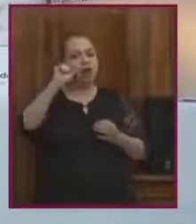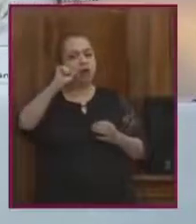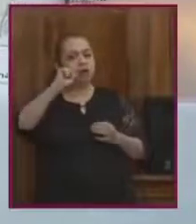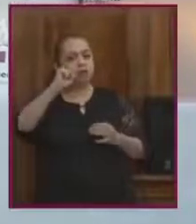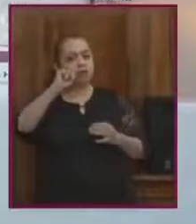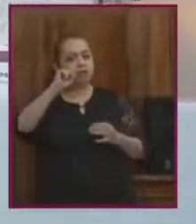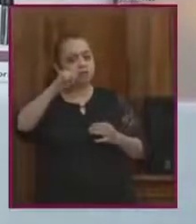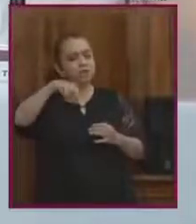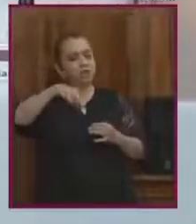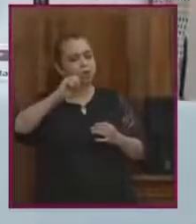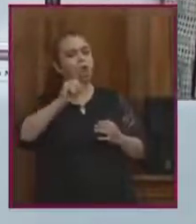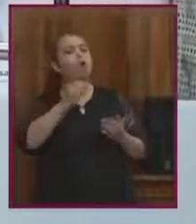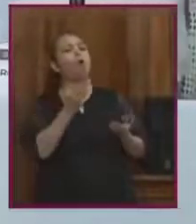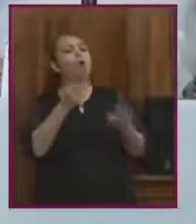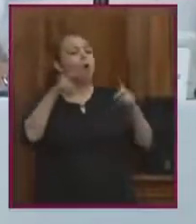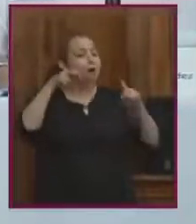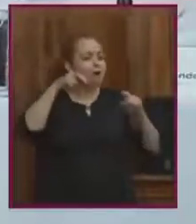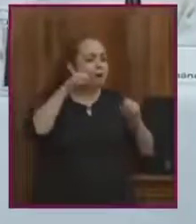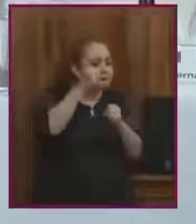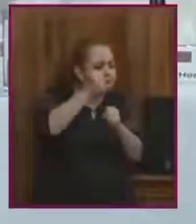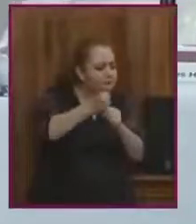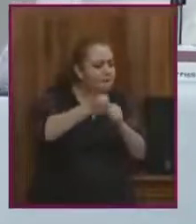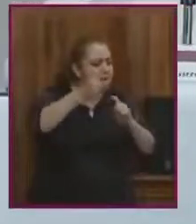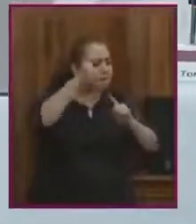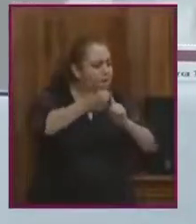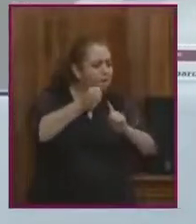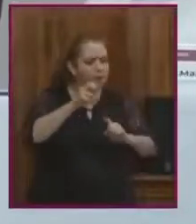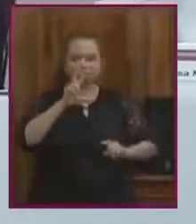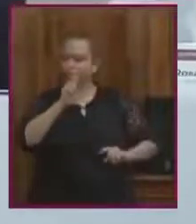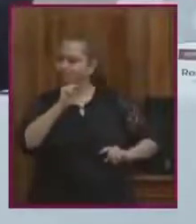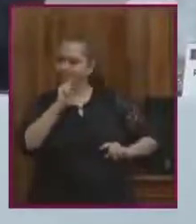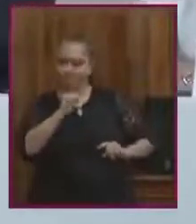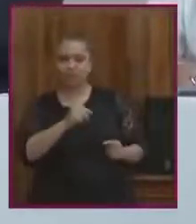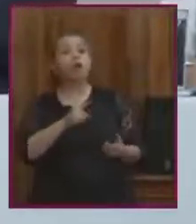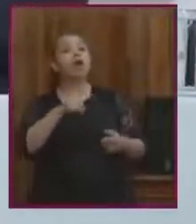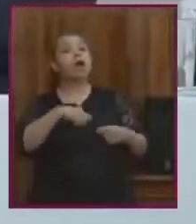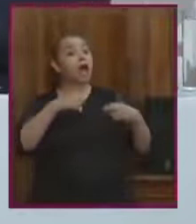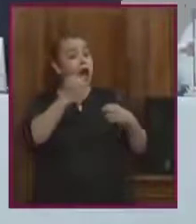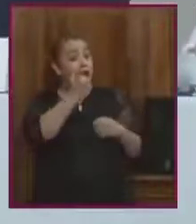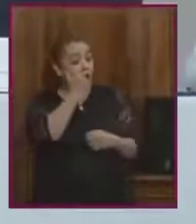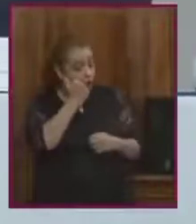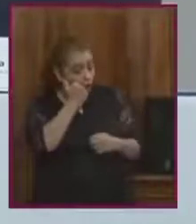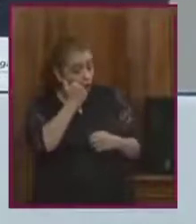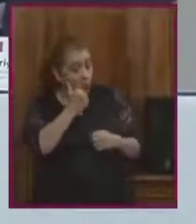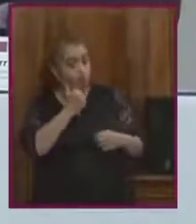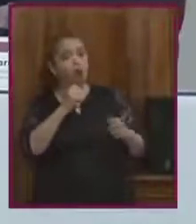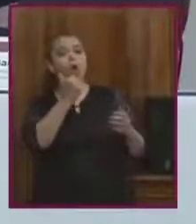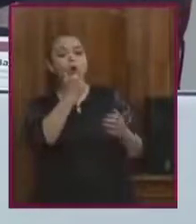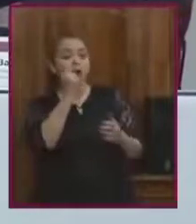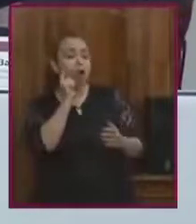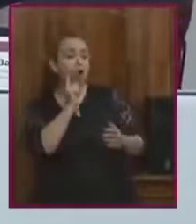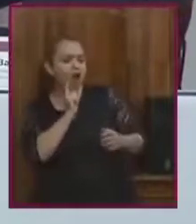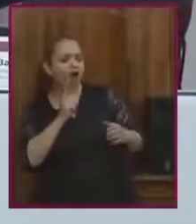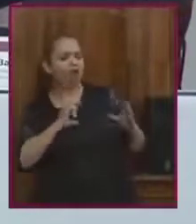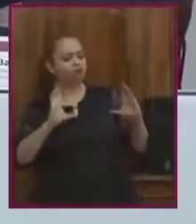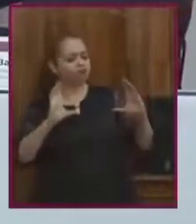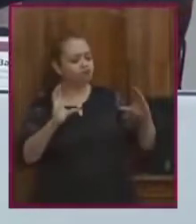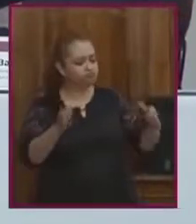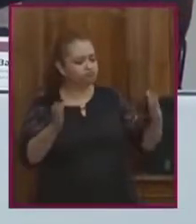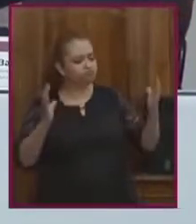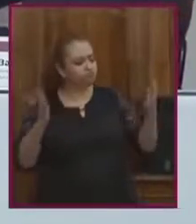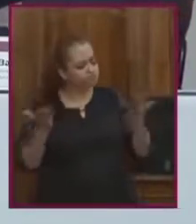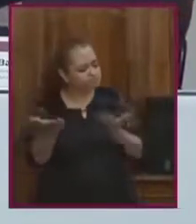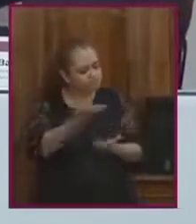debe favorecer que en todos los espacios las y los estudiantes puedan convivir con sus diferentes capacidades y